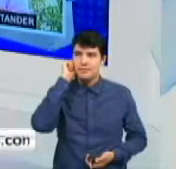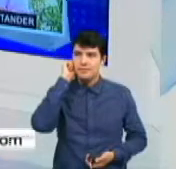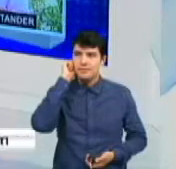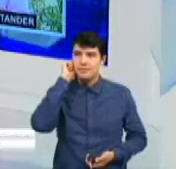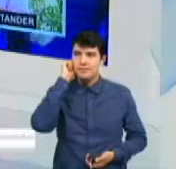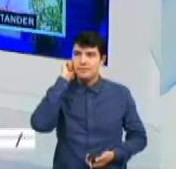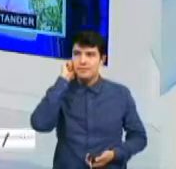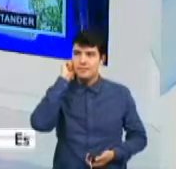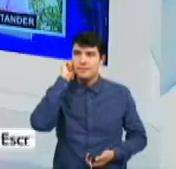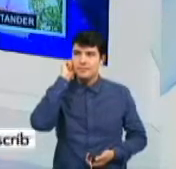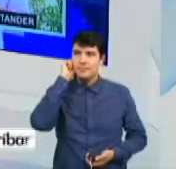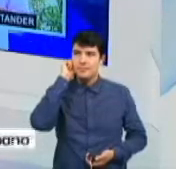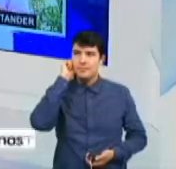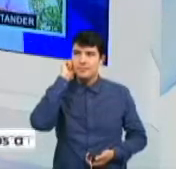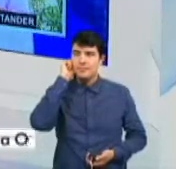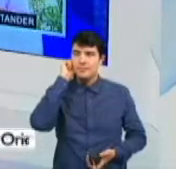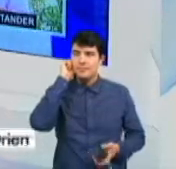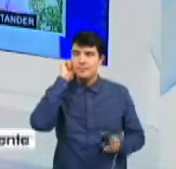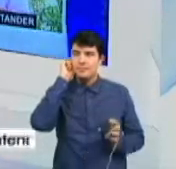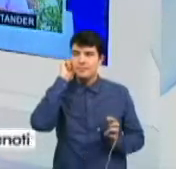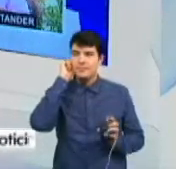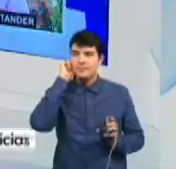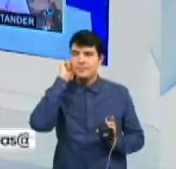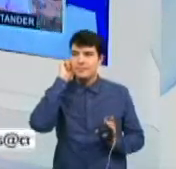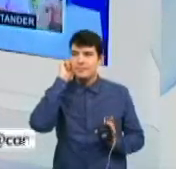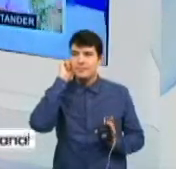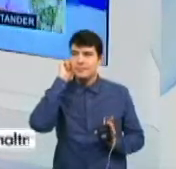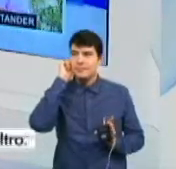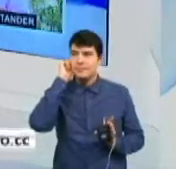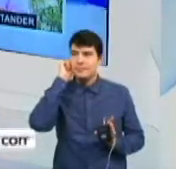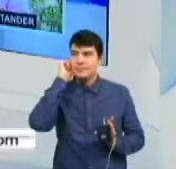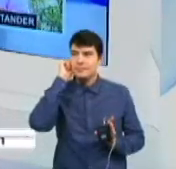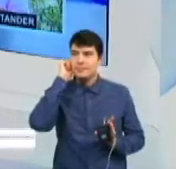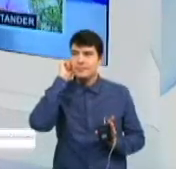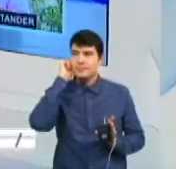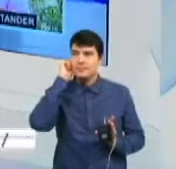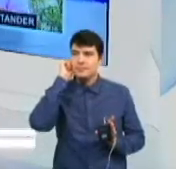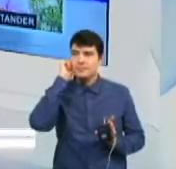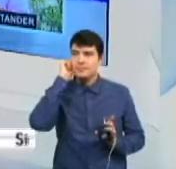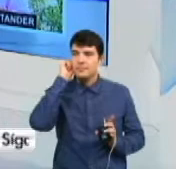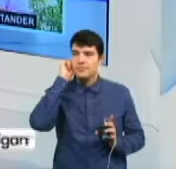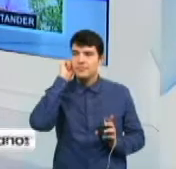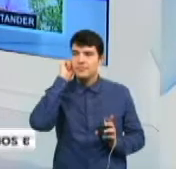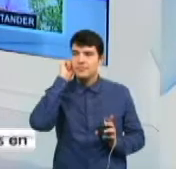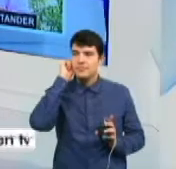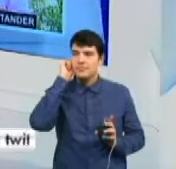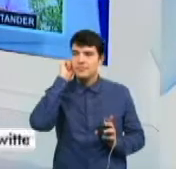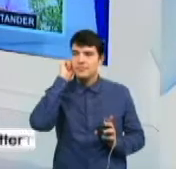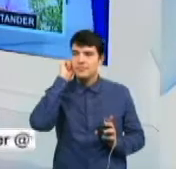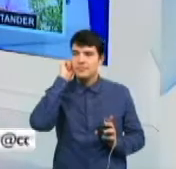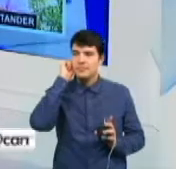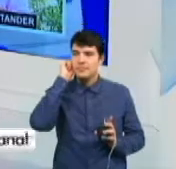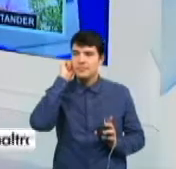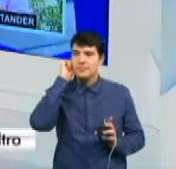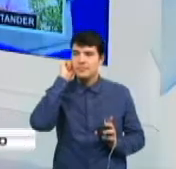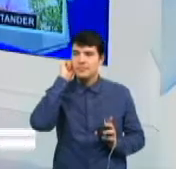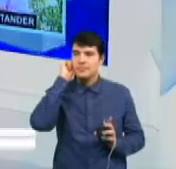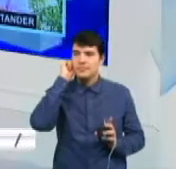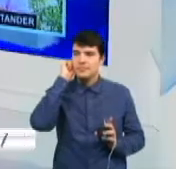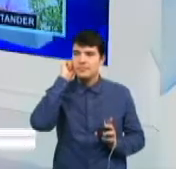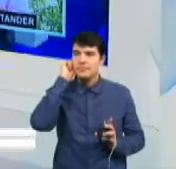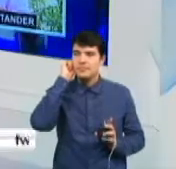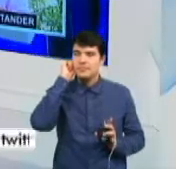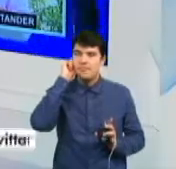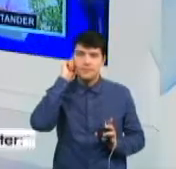están listos desde varios puntos. María Ángel desde la ciudad de Bucaramanga y también está Heider Logato desde la ciudad de Cúcuta. Pues ya veíamos algunas de